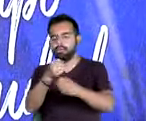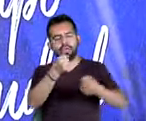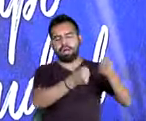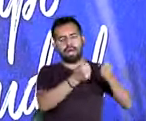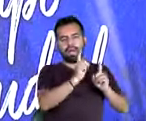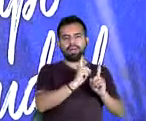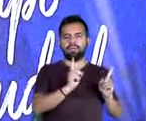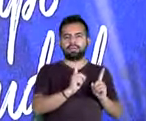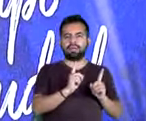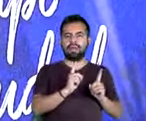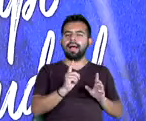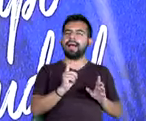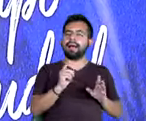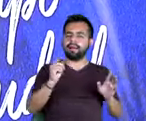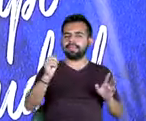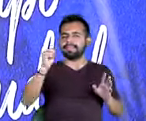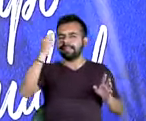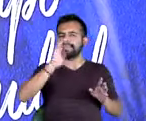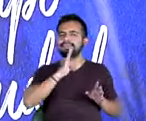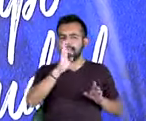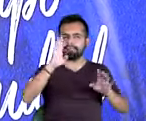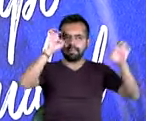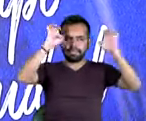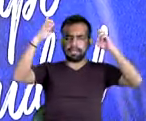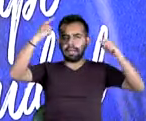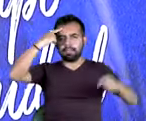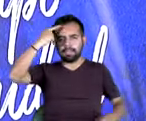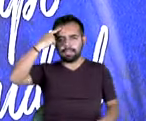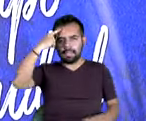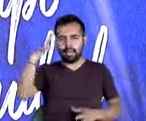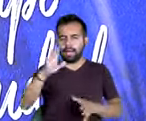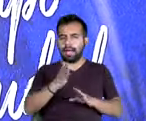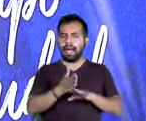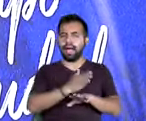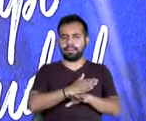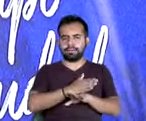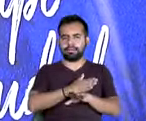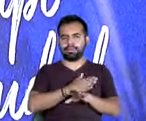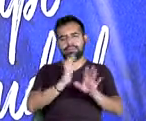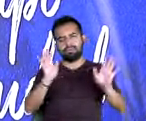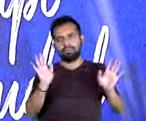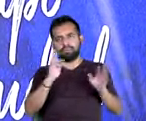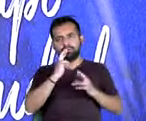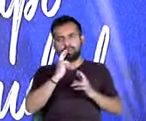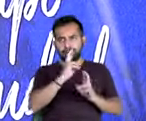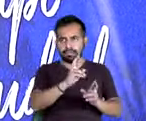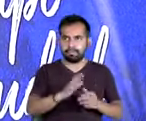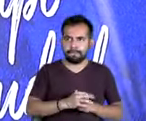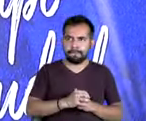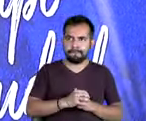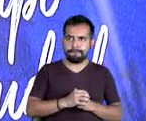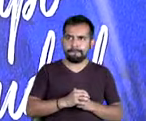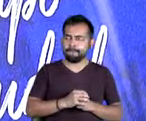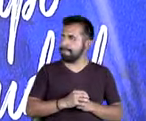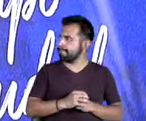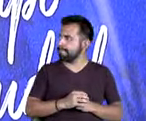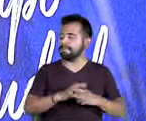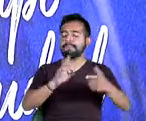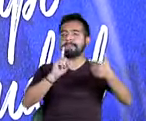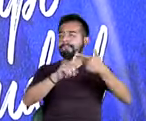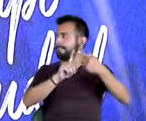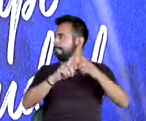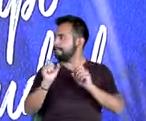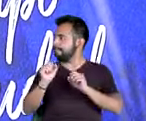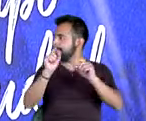auto privado, ¿sí? Eso respecto al tema del pico y placa, por lo tanto, lo responderemos. La segunda pregunta no